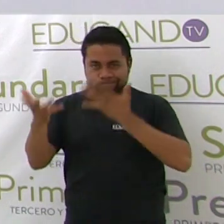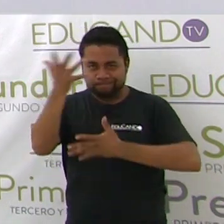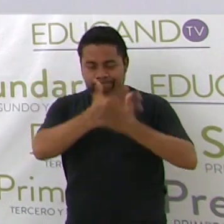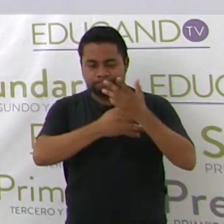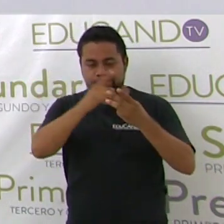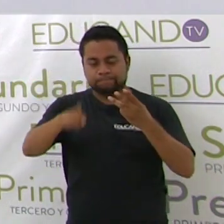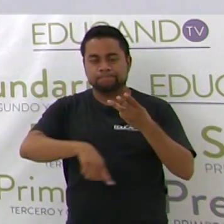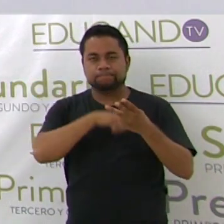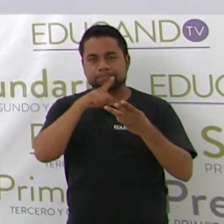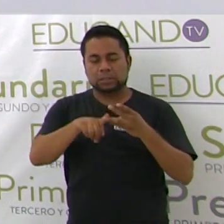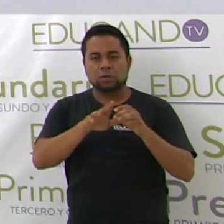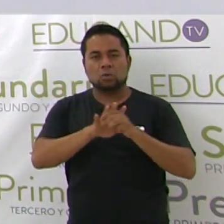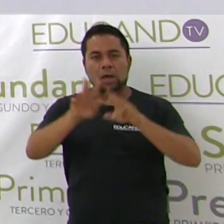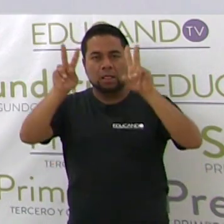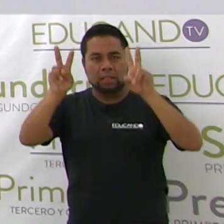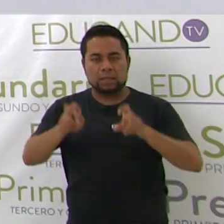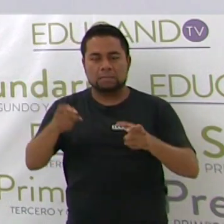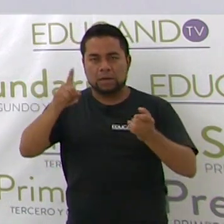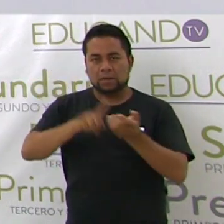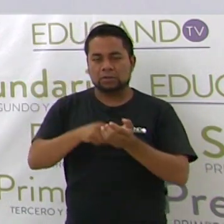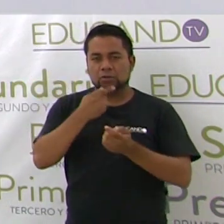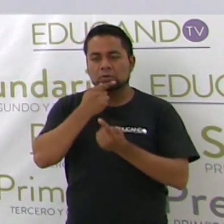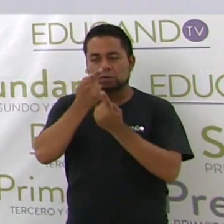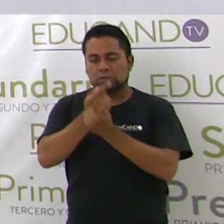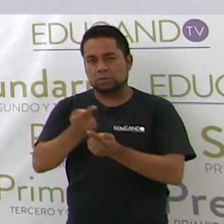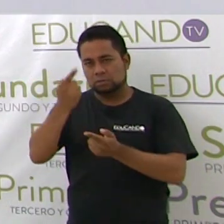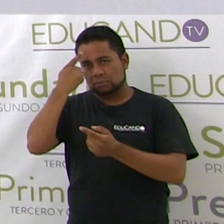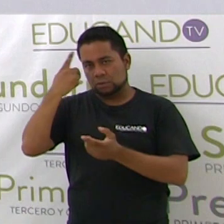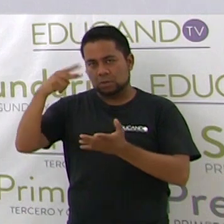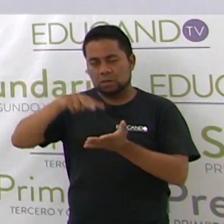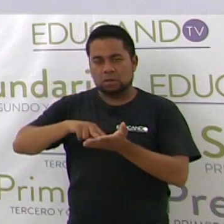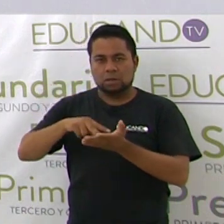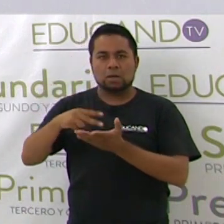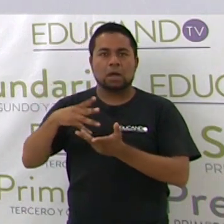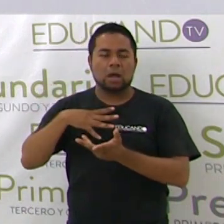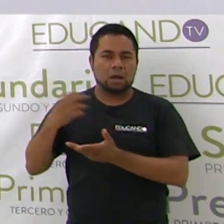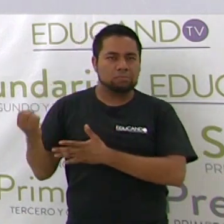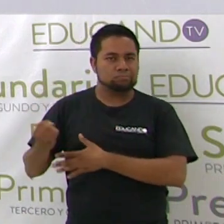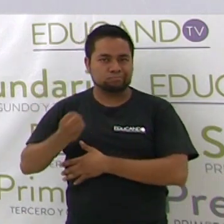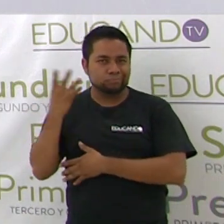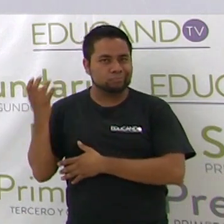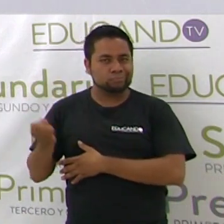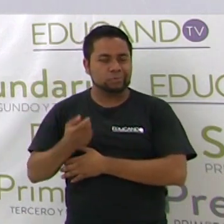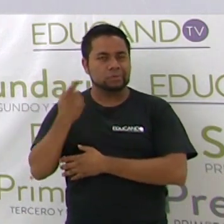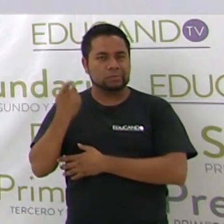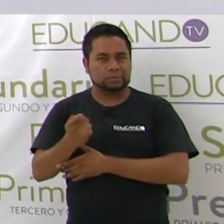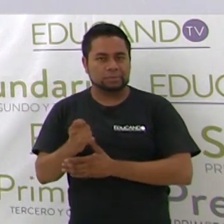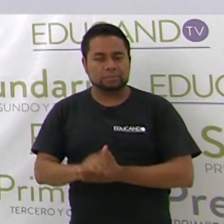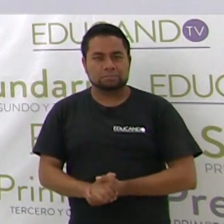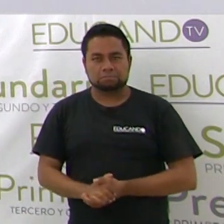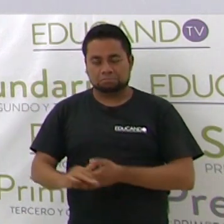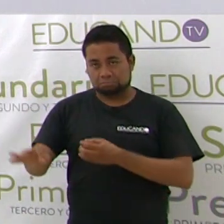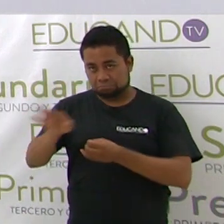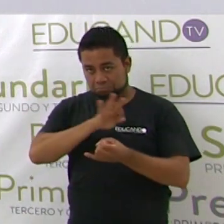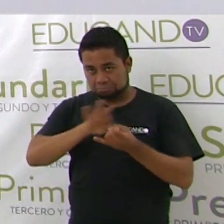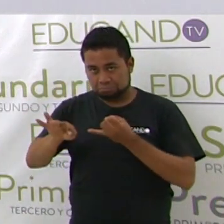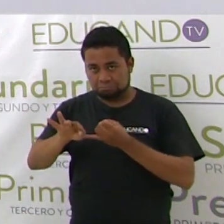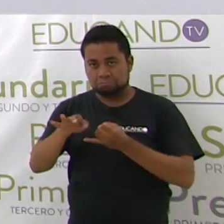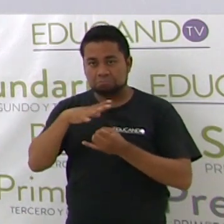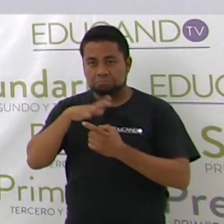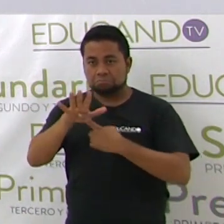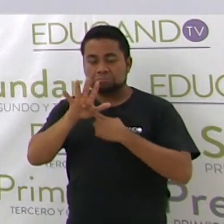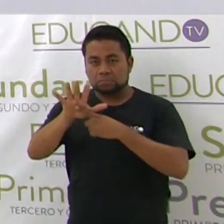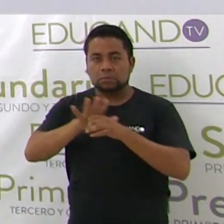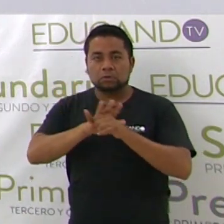¿qué temas pueden abordar los niños para presentar una conferencia? Y finalmente vamos a mostrarles